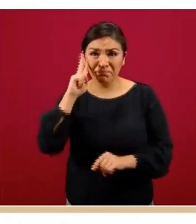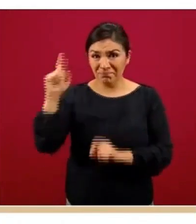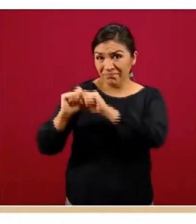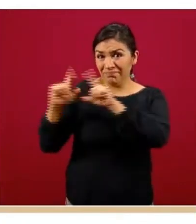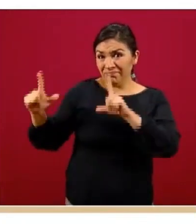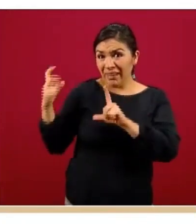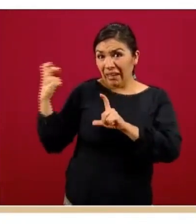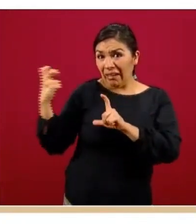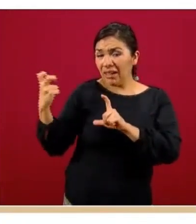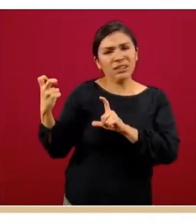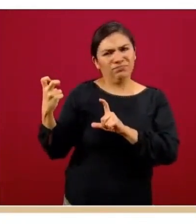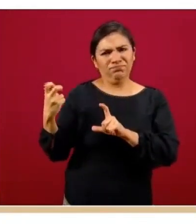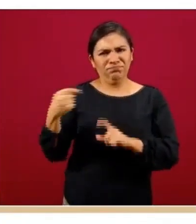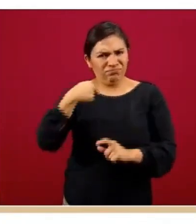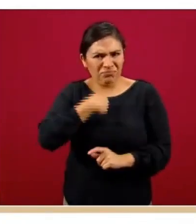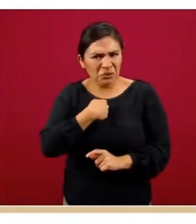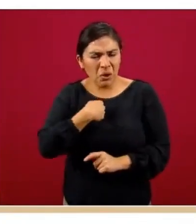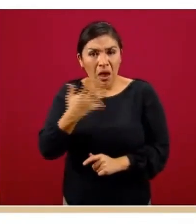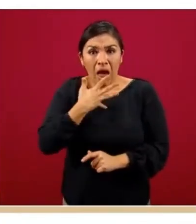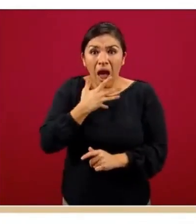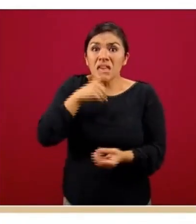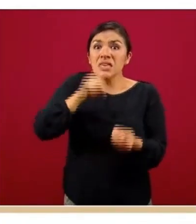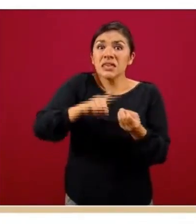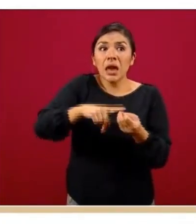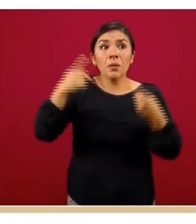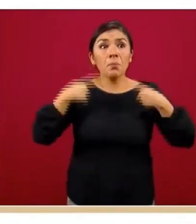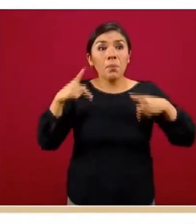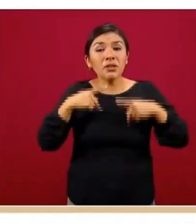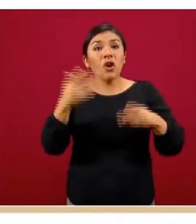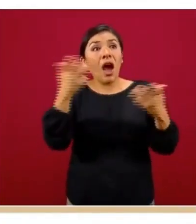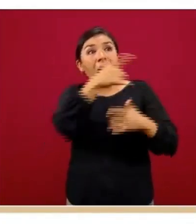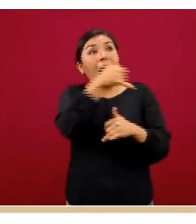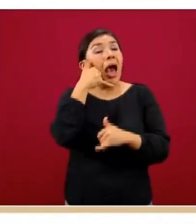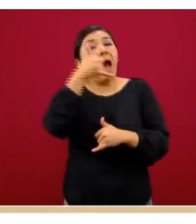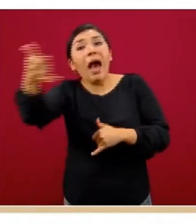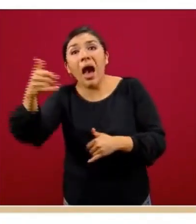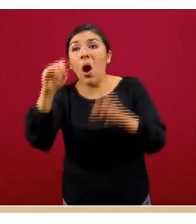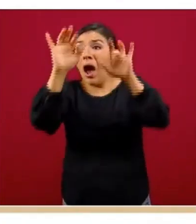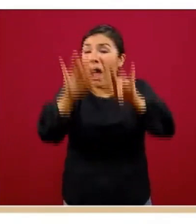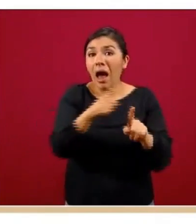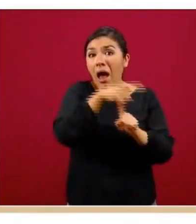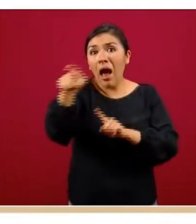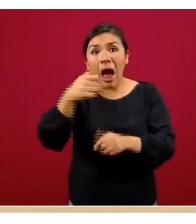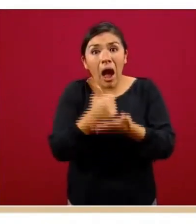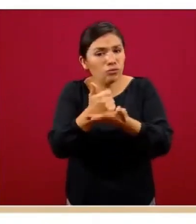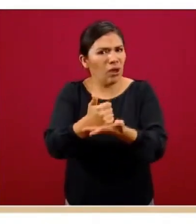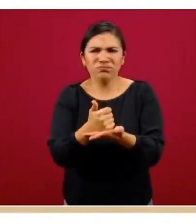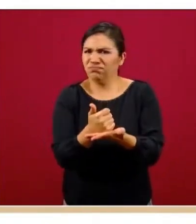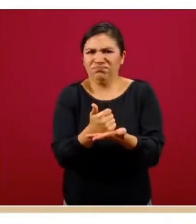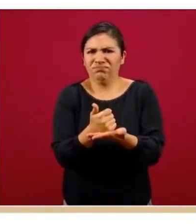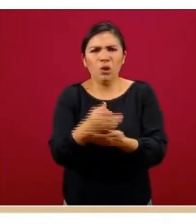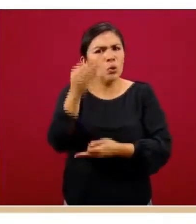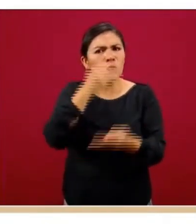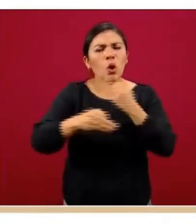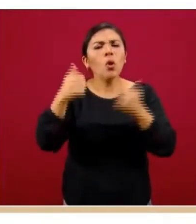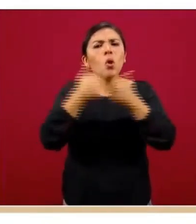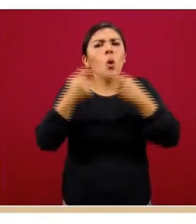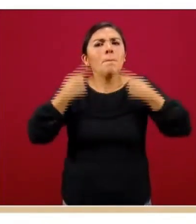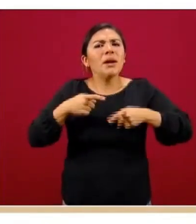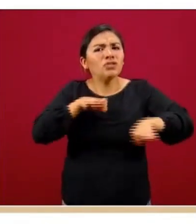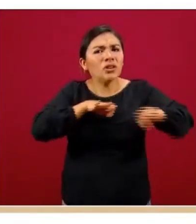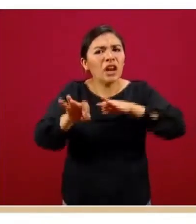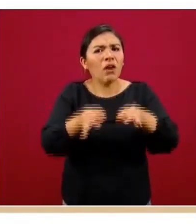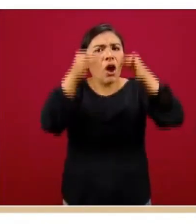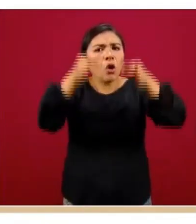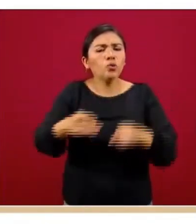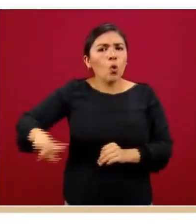en ese sentido no tenemos intermediarios como Secretaría de Bienestar. Todo se hace a través de los servidores y las servidoras